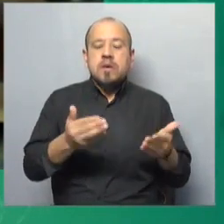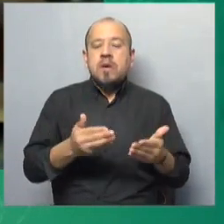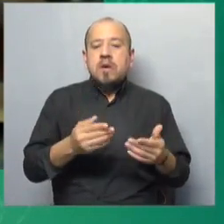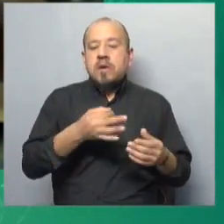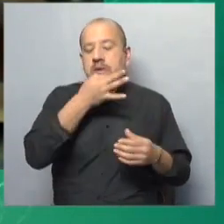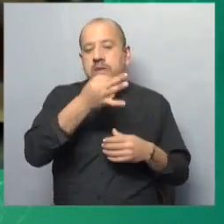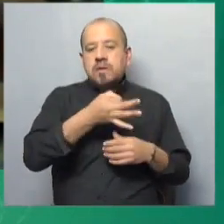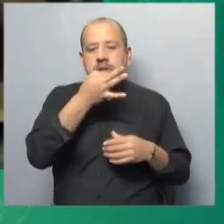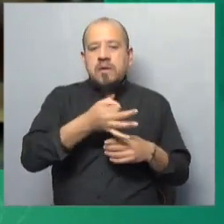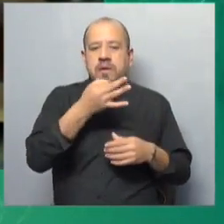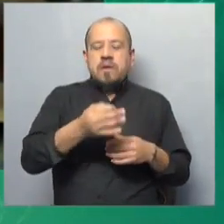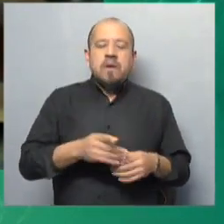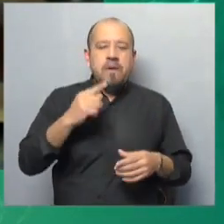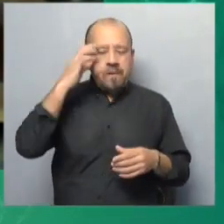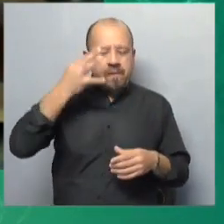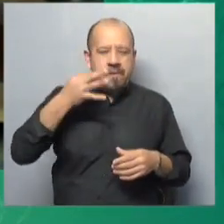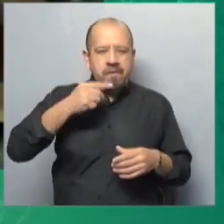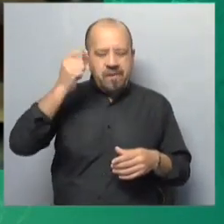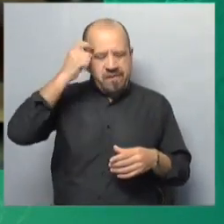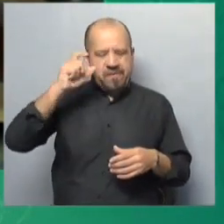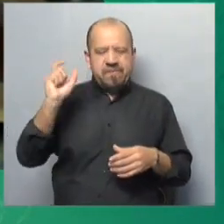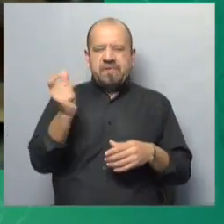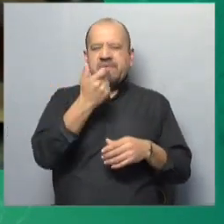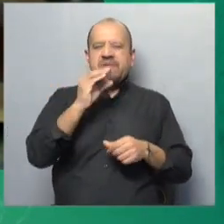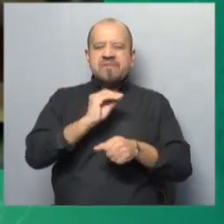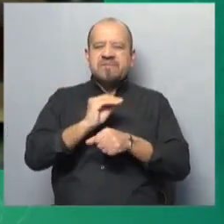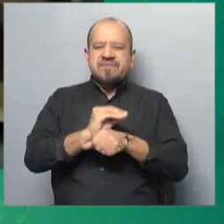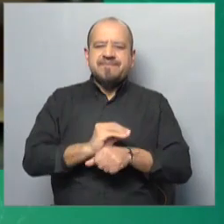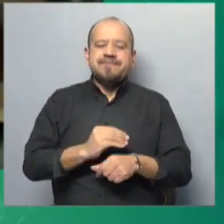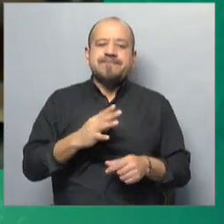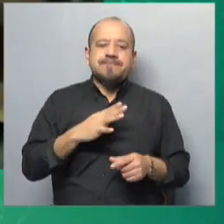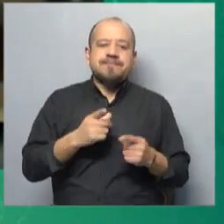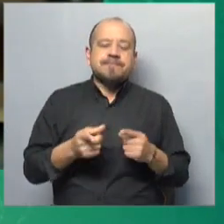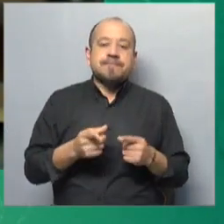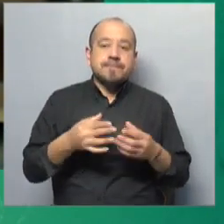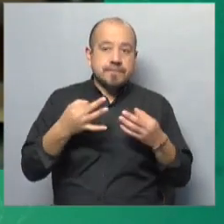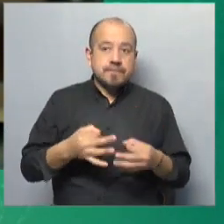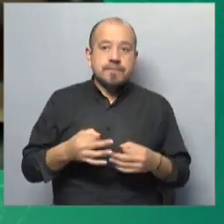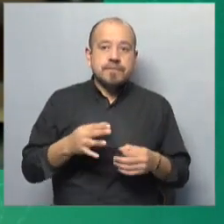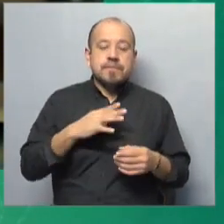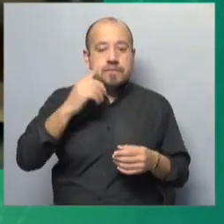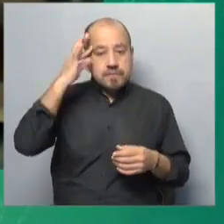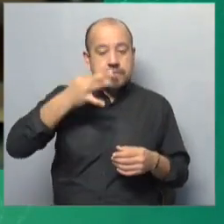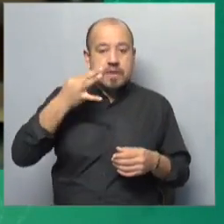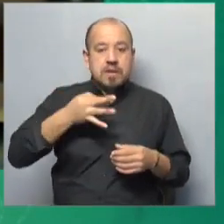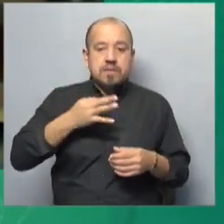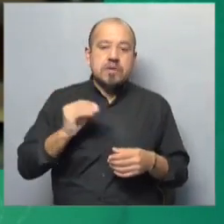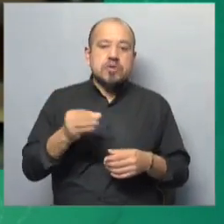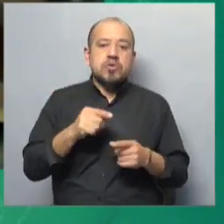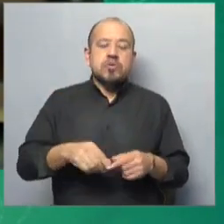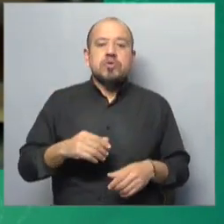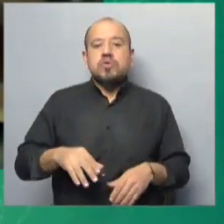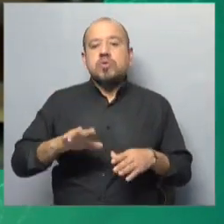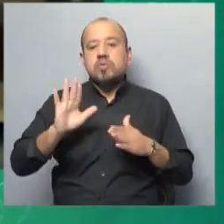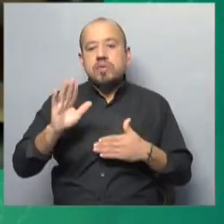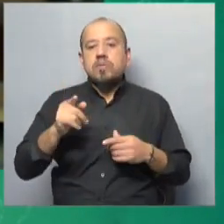discurso para realmente hacer un cambio cultural que implique que realmente todos y todas nos comprometamos con